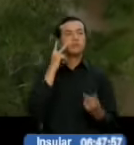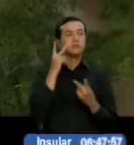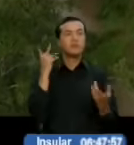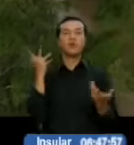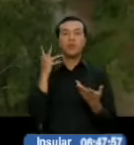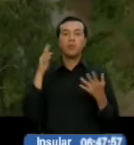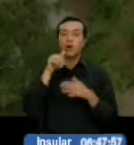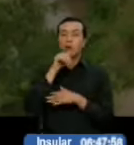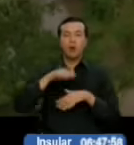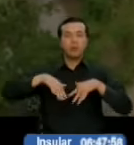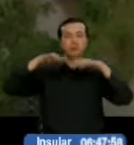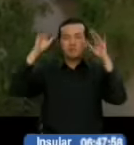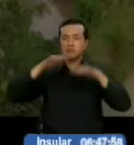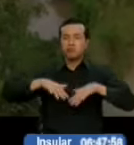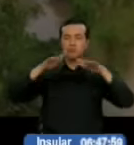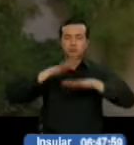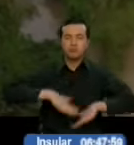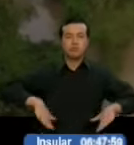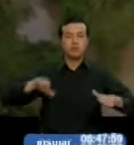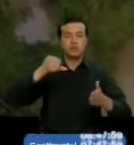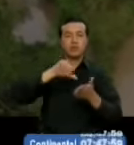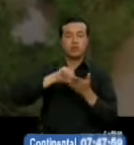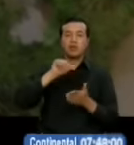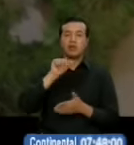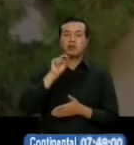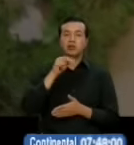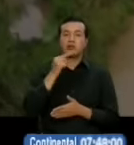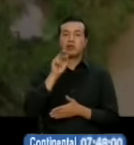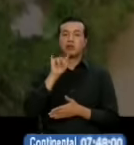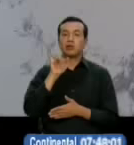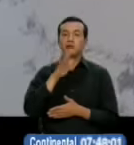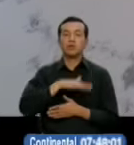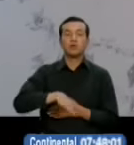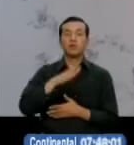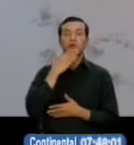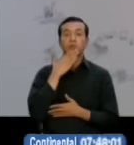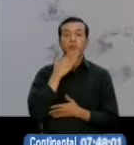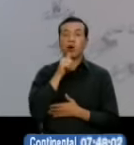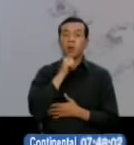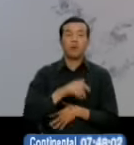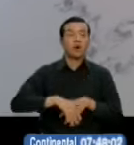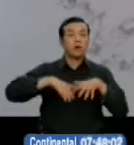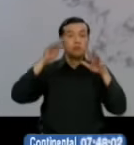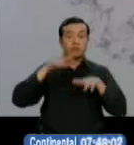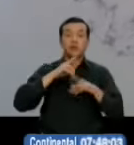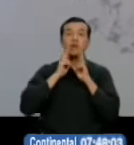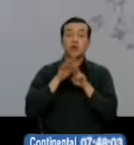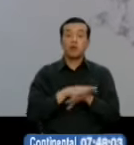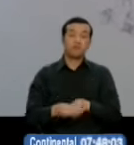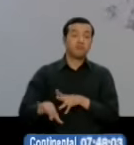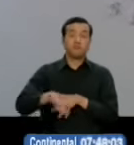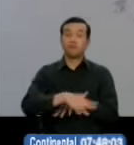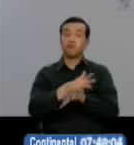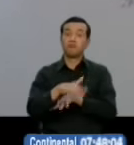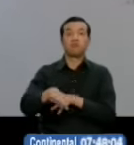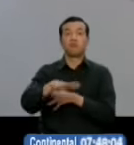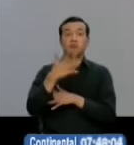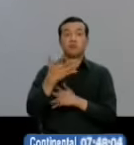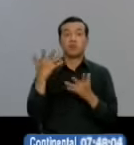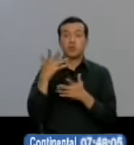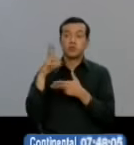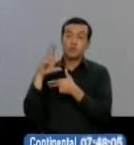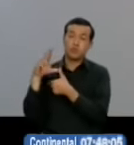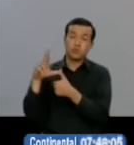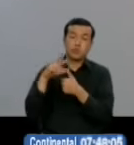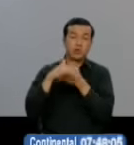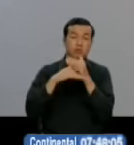paso de la tormenta tropical Air en la ciudad de San Ignacio, Belice, donde se registraron inundaciones por el desbordamiento del río Macal. Air pasó de huracán